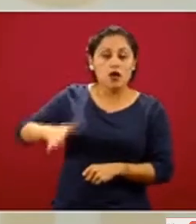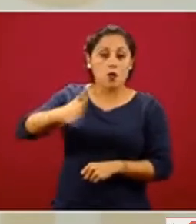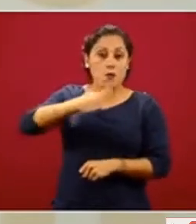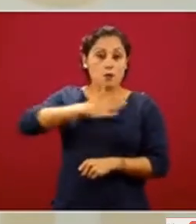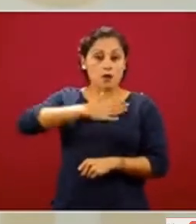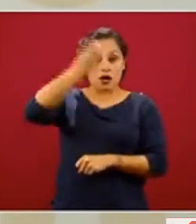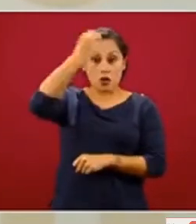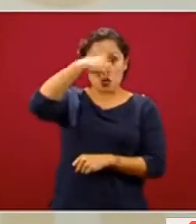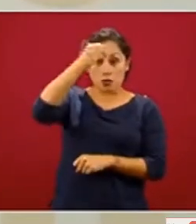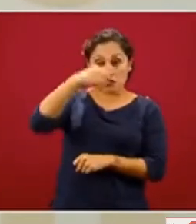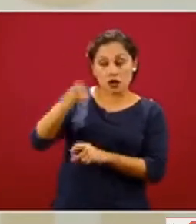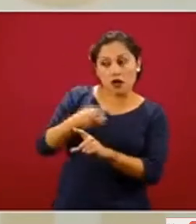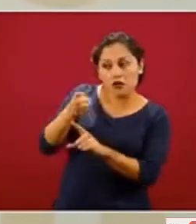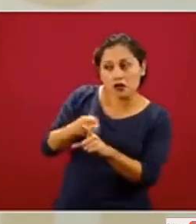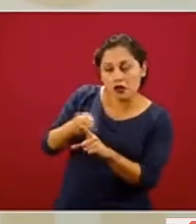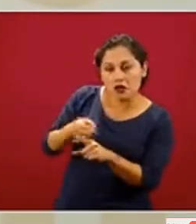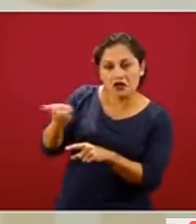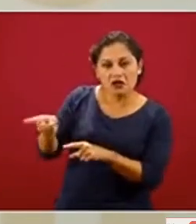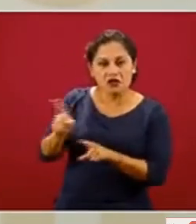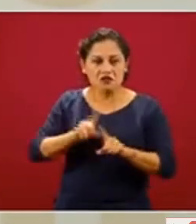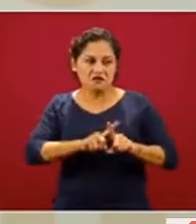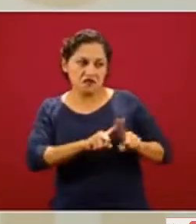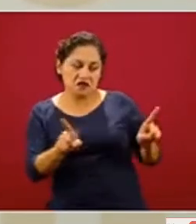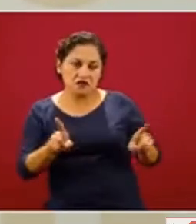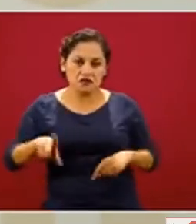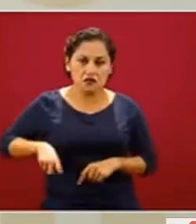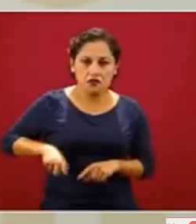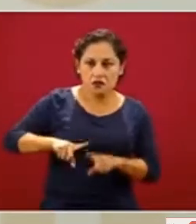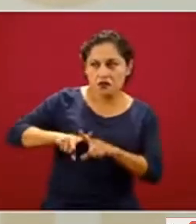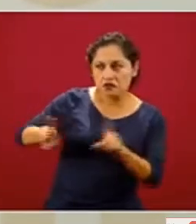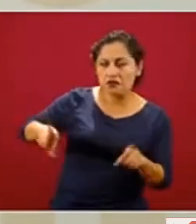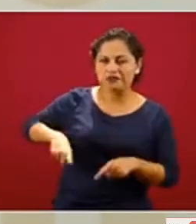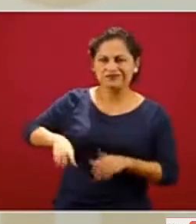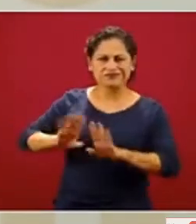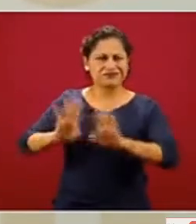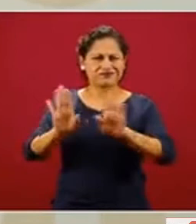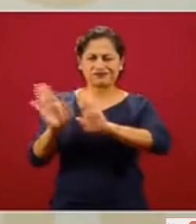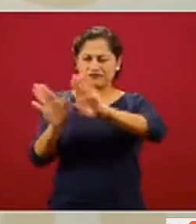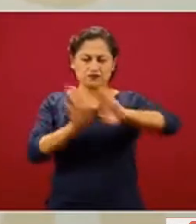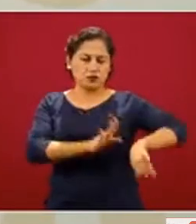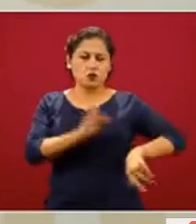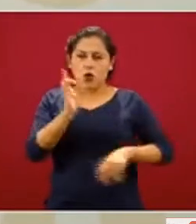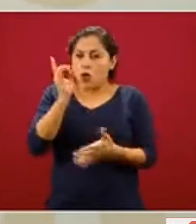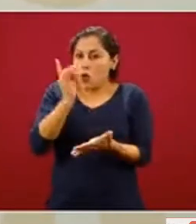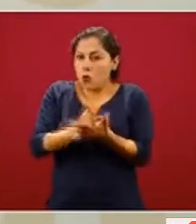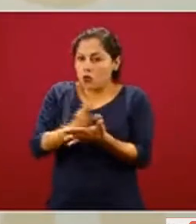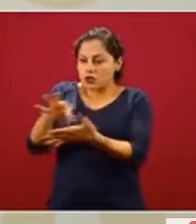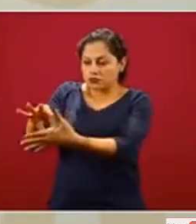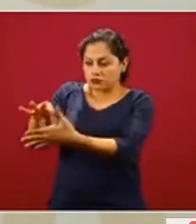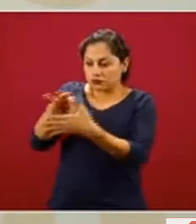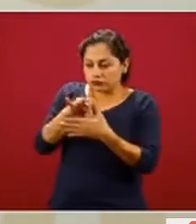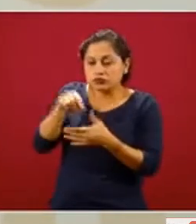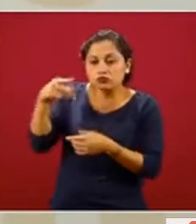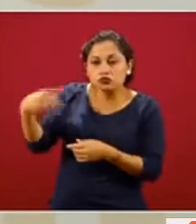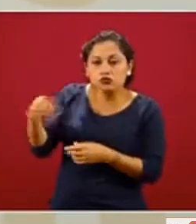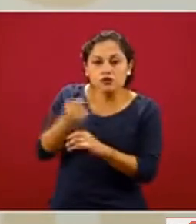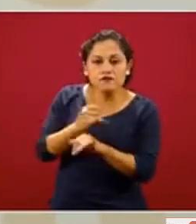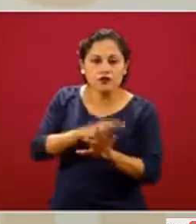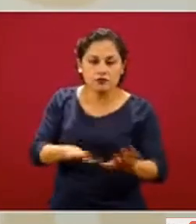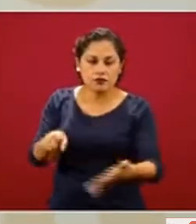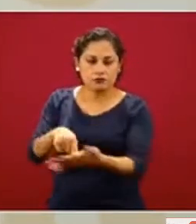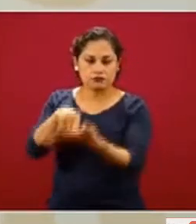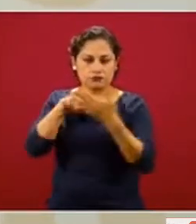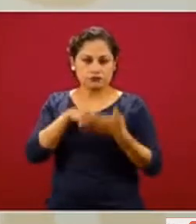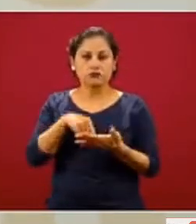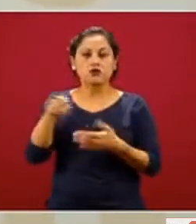que tome un gobierno o el otro, pero puedo hablar de los datos documentados. Perú hizo